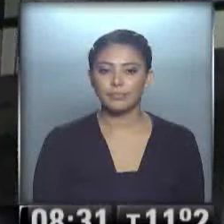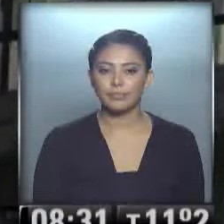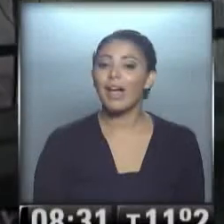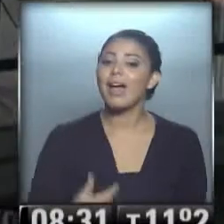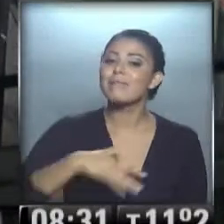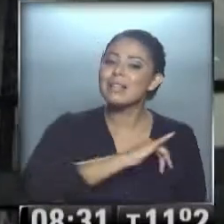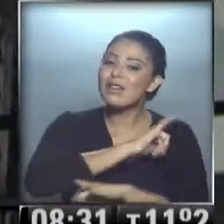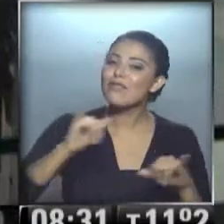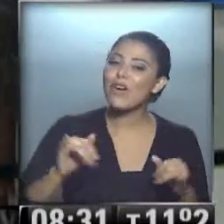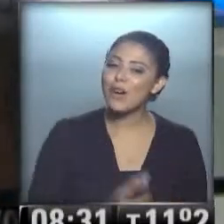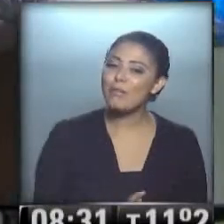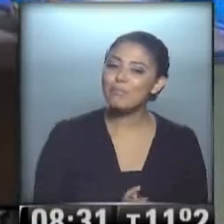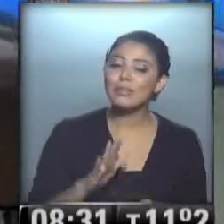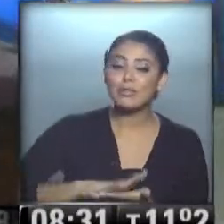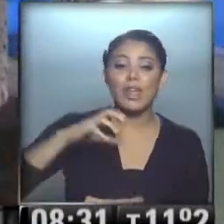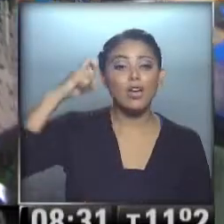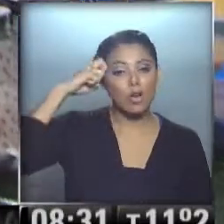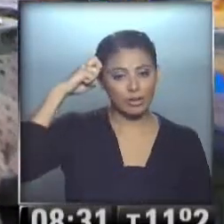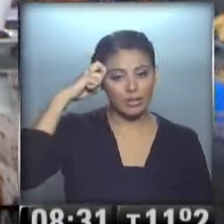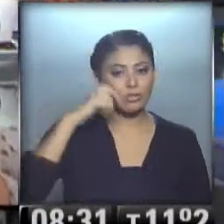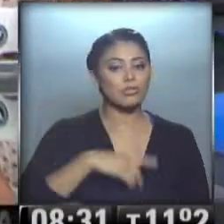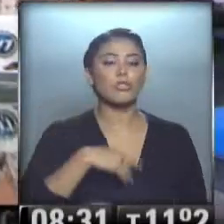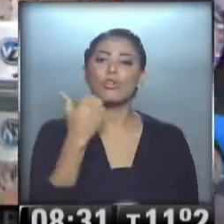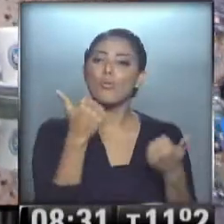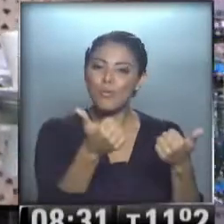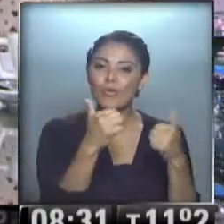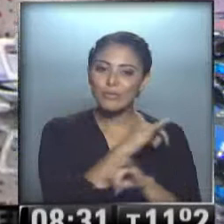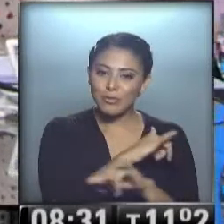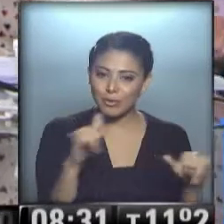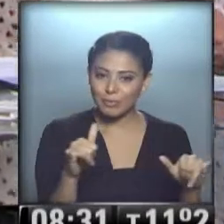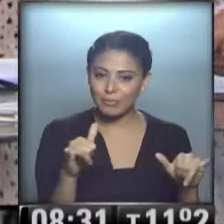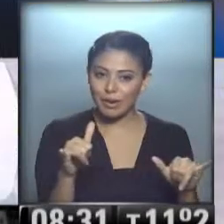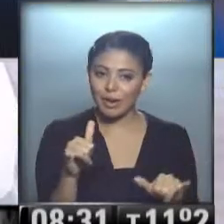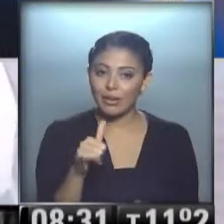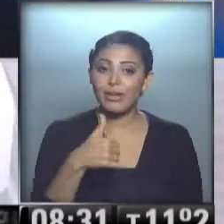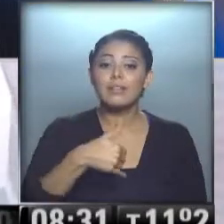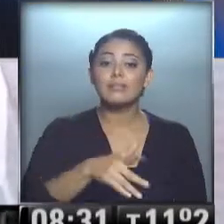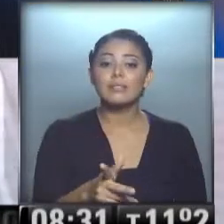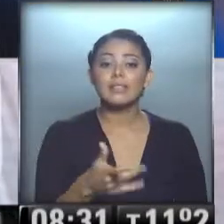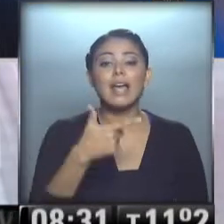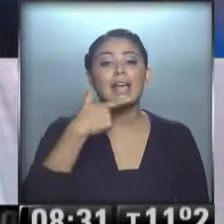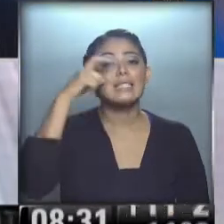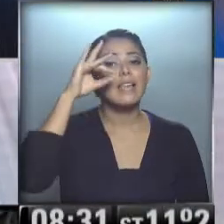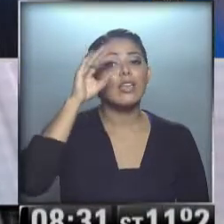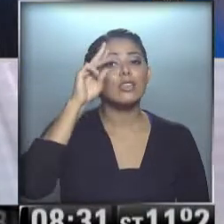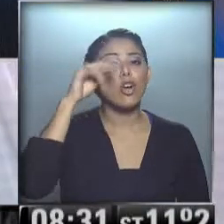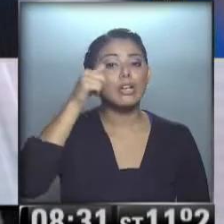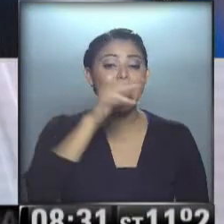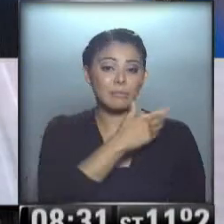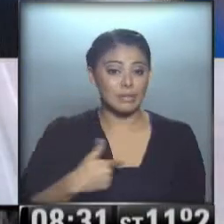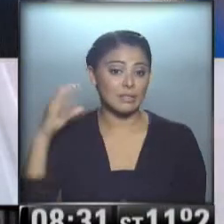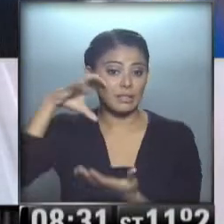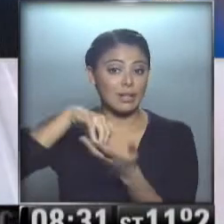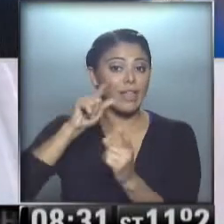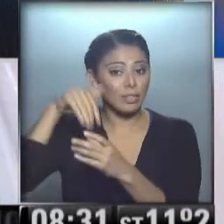Y hay más información del Congreso Nacional. Creo que tiene que ver con una buena noticia, la presencia del CEDRONAR, su titular, allí